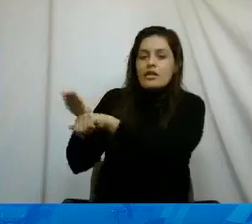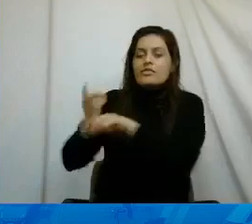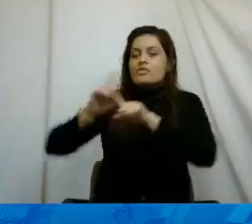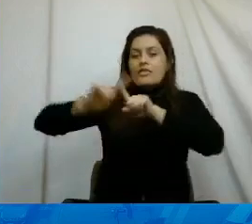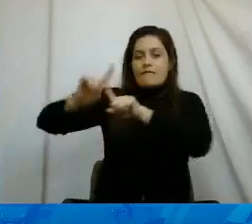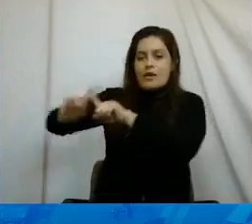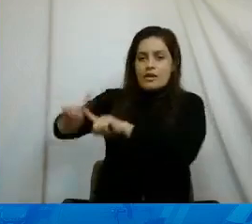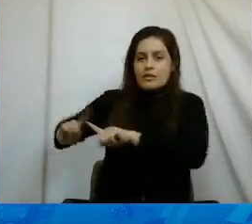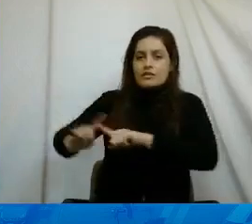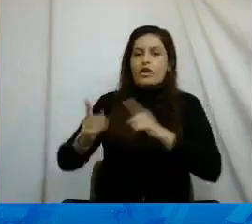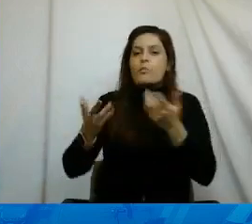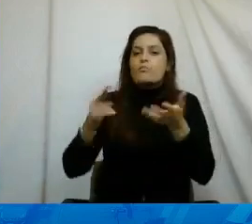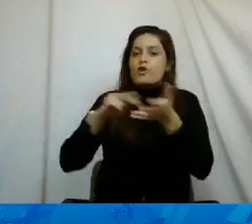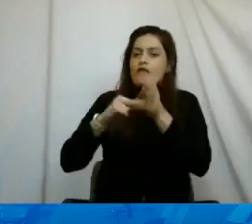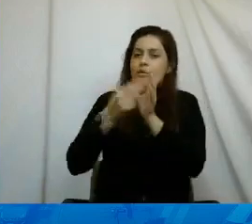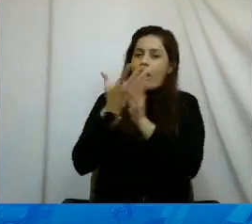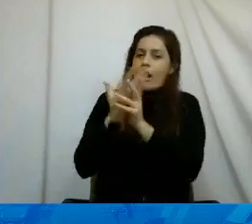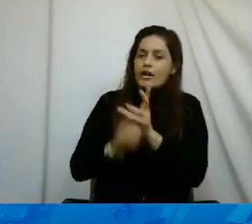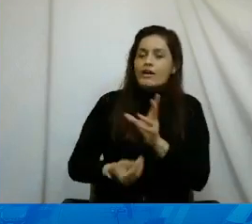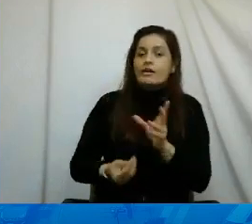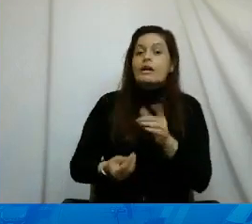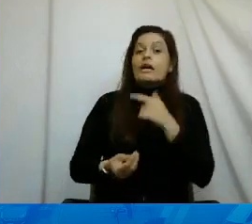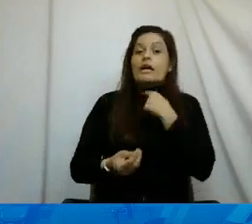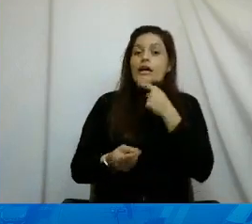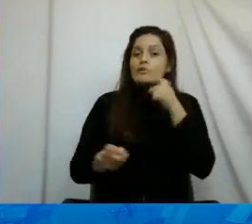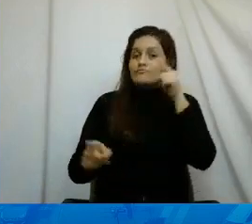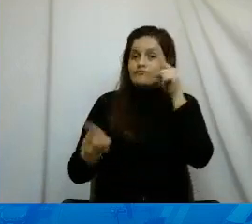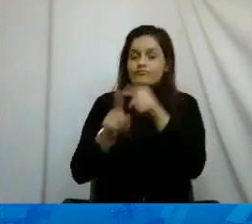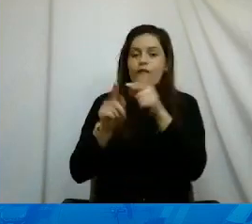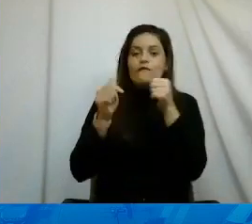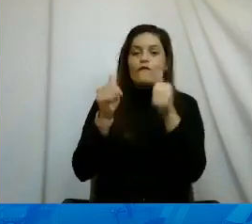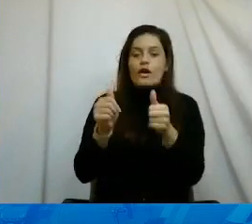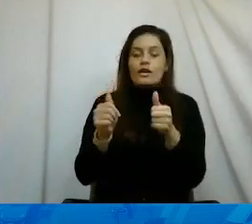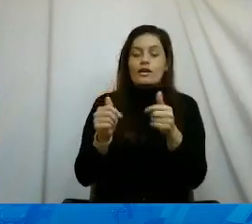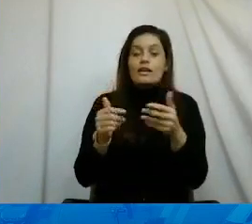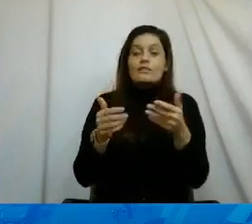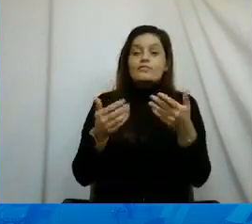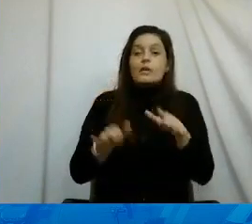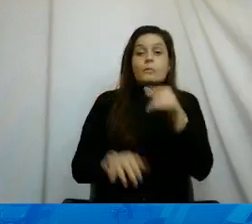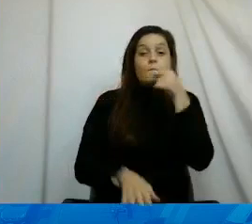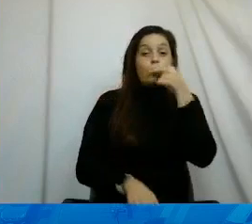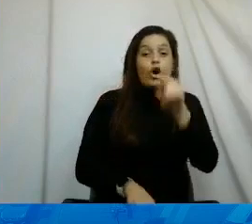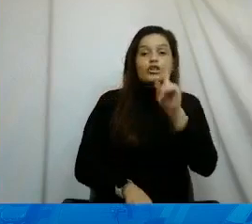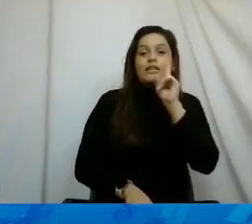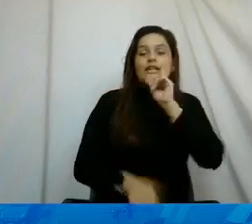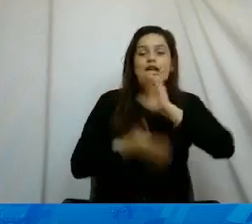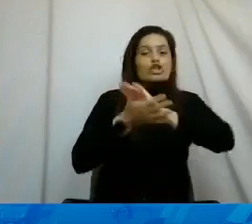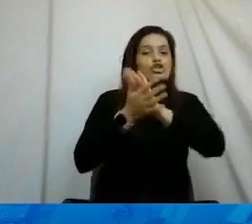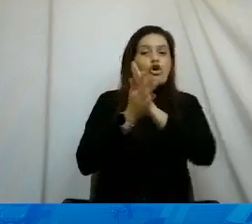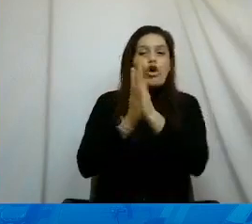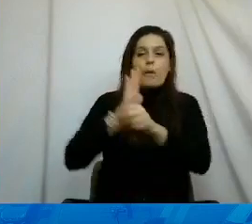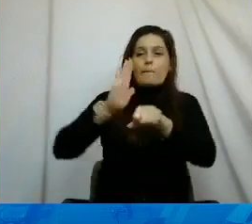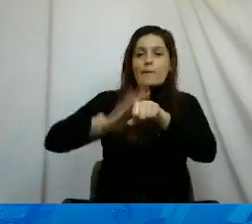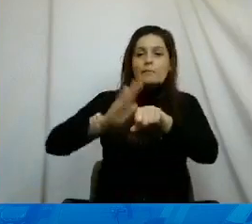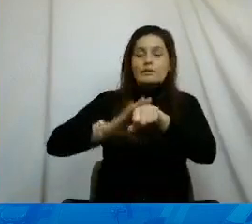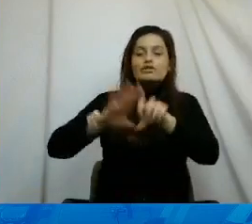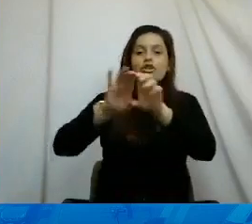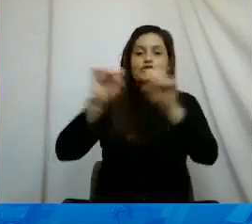para poder resolverlo y logramos darle buen curso. Así que ya debiéramos pronto tener todos los permisos de edificación